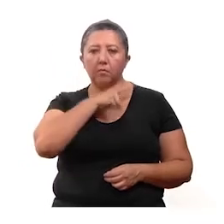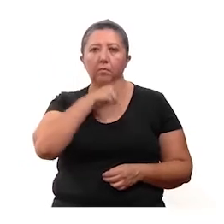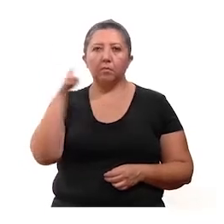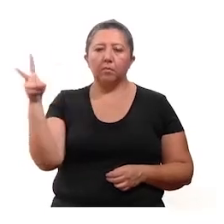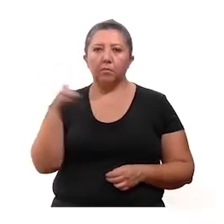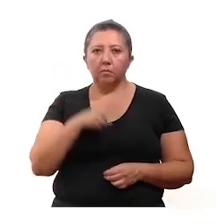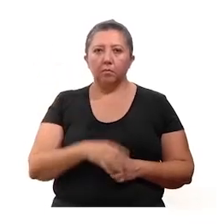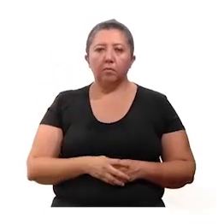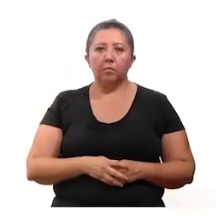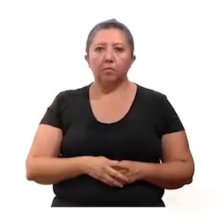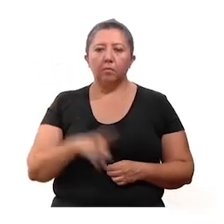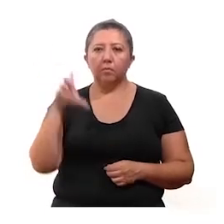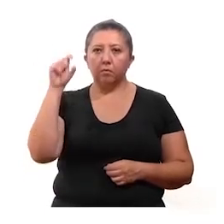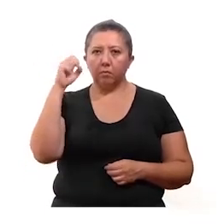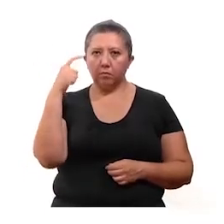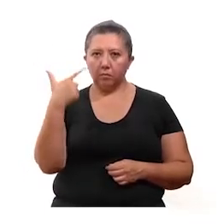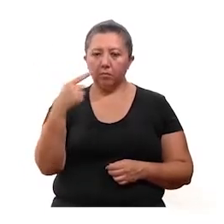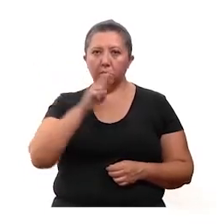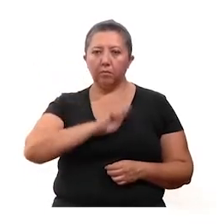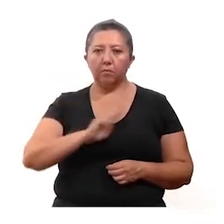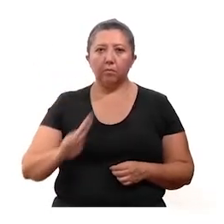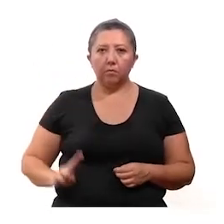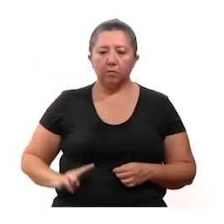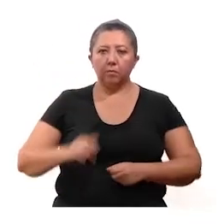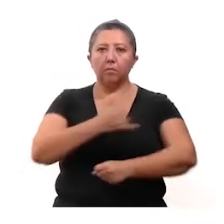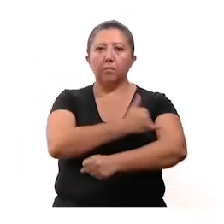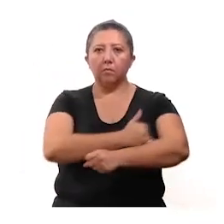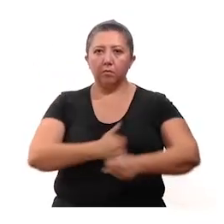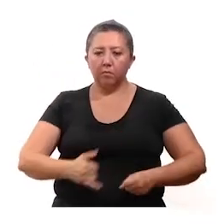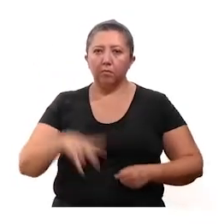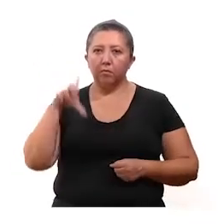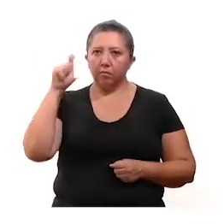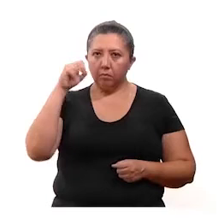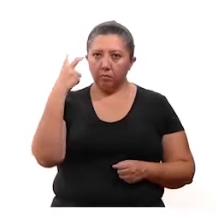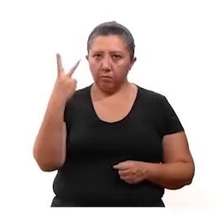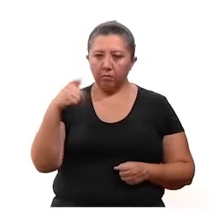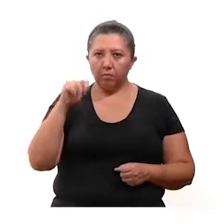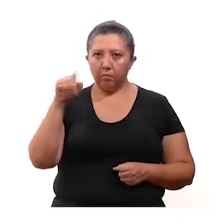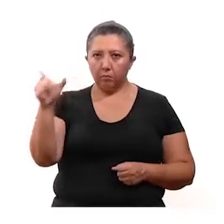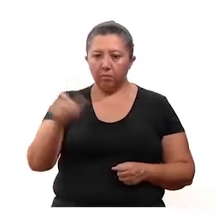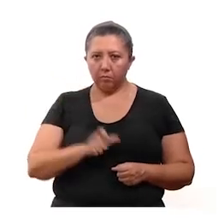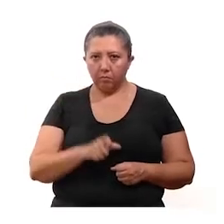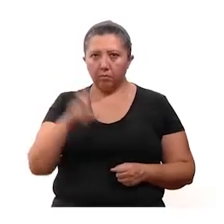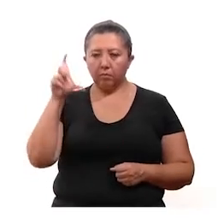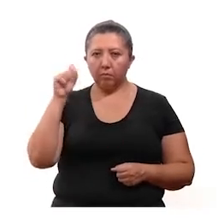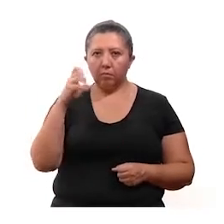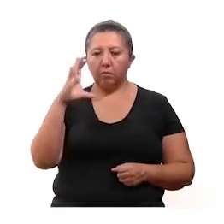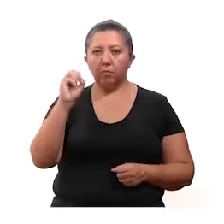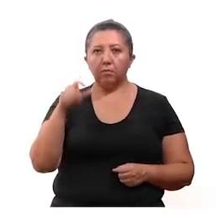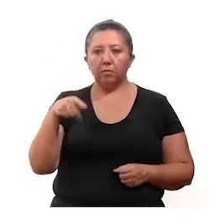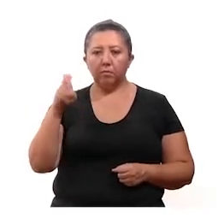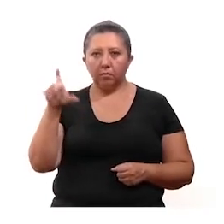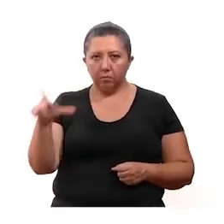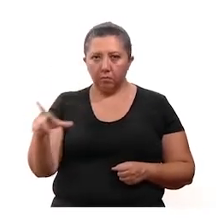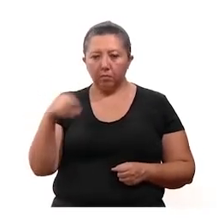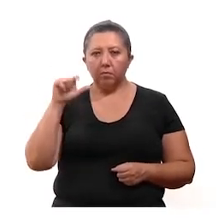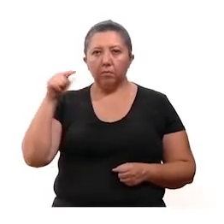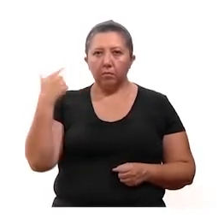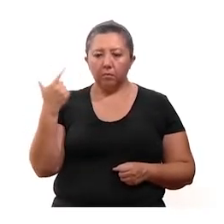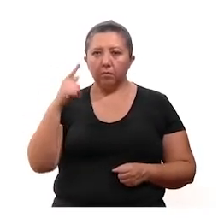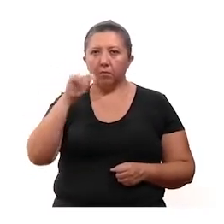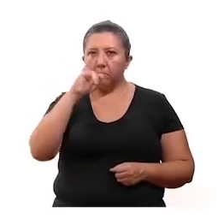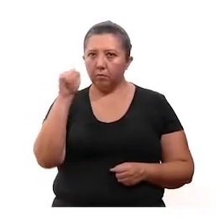Valladolid, 27 en Humán e Izamal, 22 en Tecash, 20 en Concal, 2